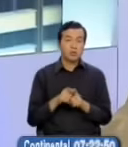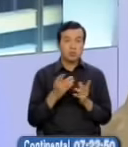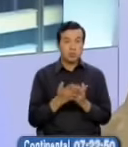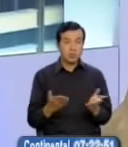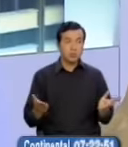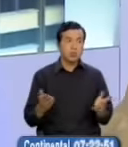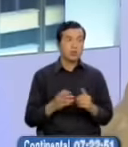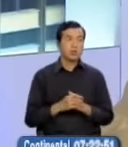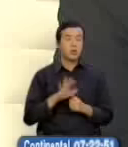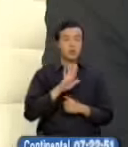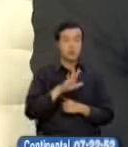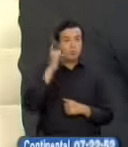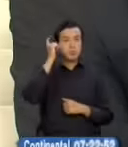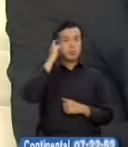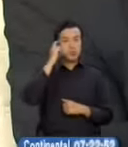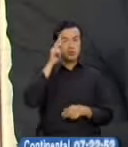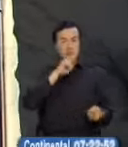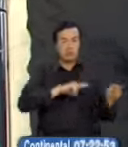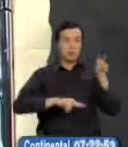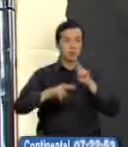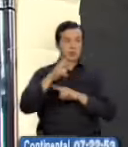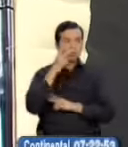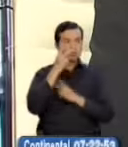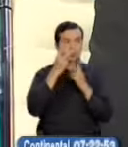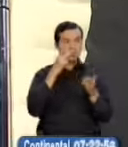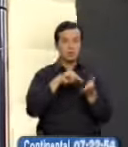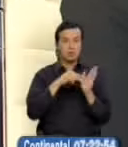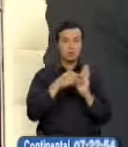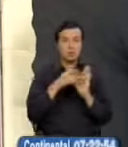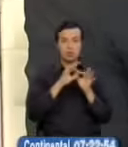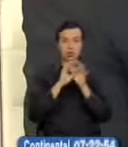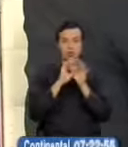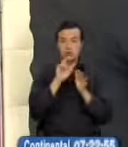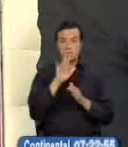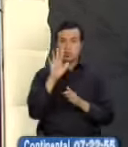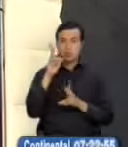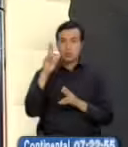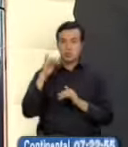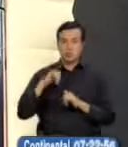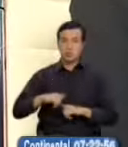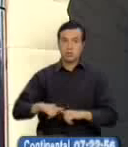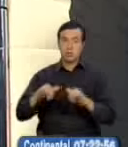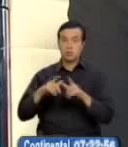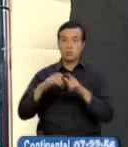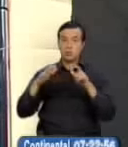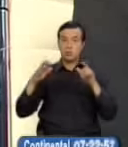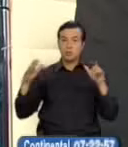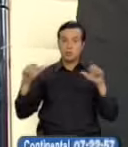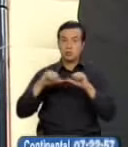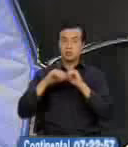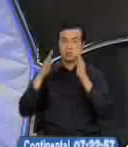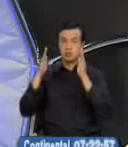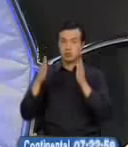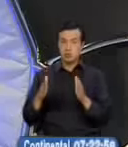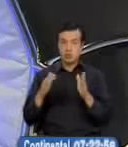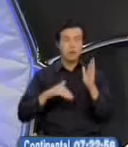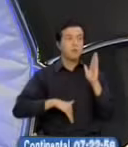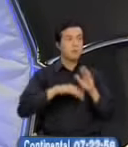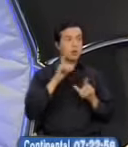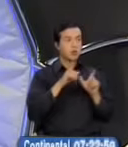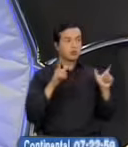en esa línea de pensamiento y de análisis tuyo, Jorge, ¿significaría entonces que Alianza País podría mantener una presencia importante y